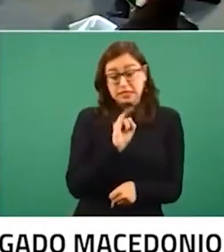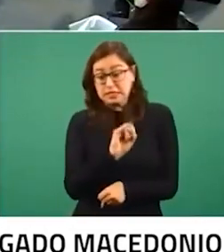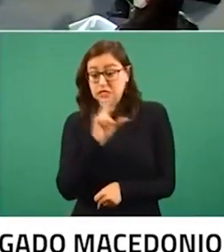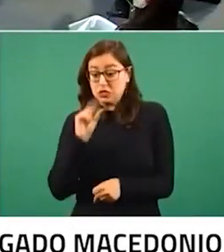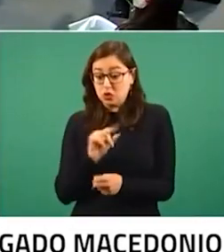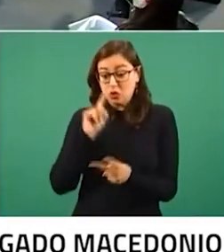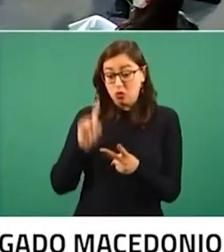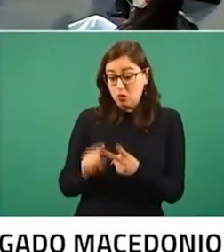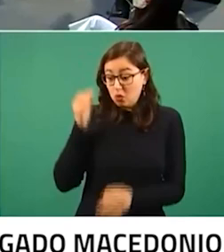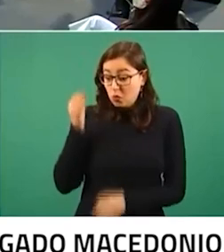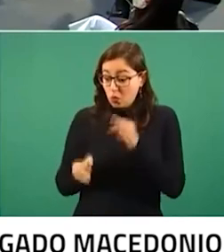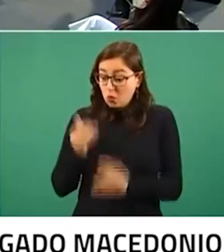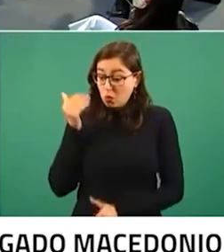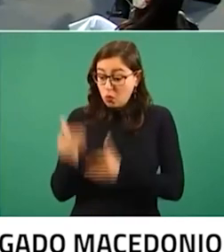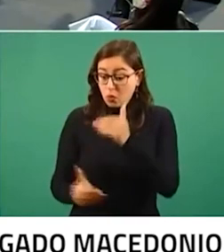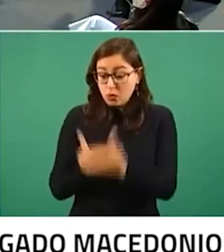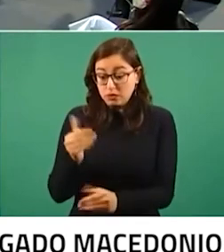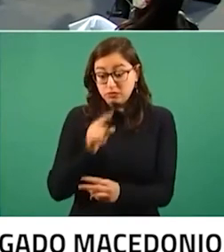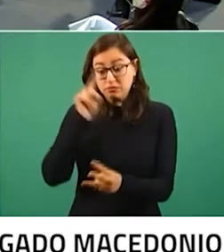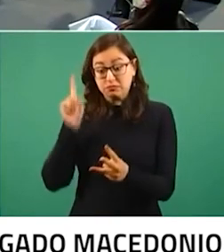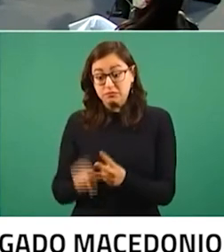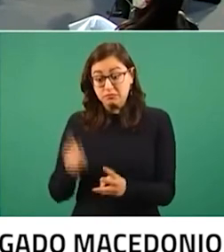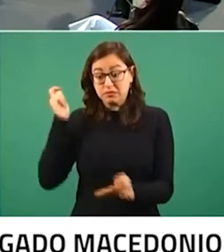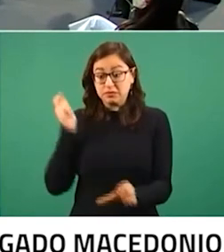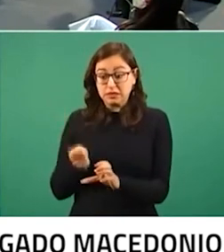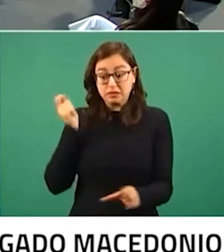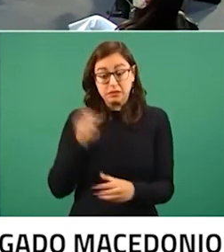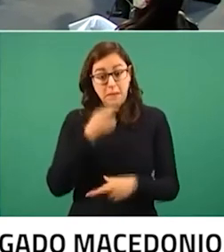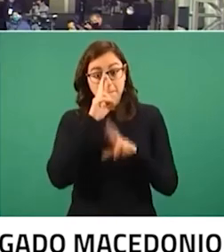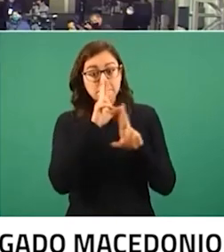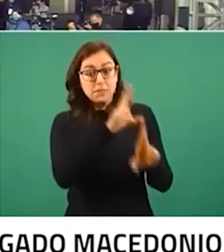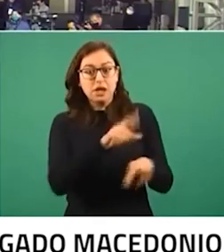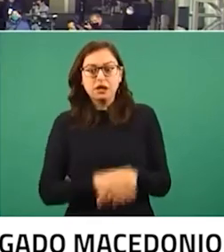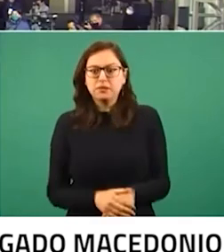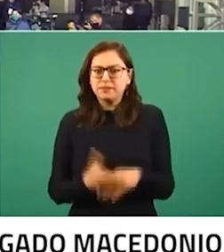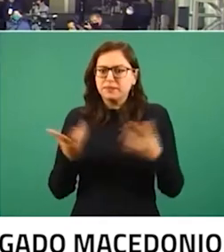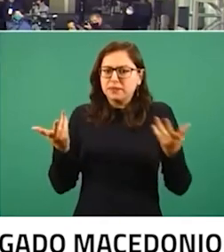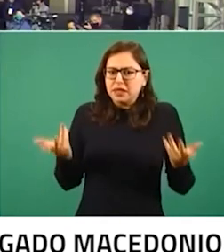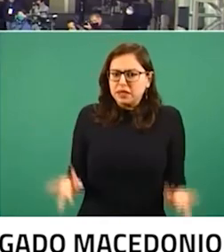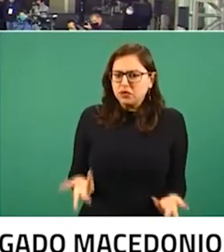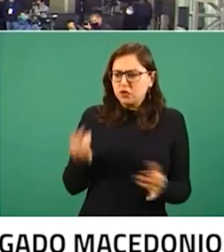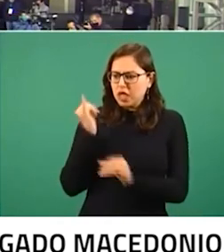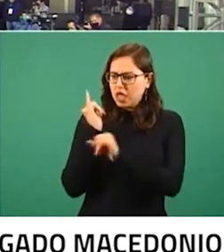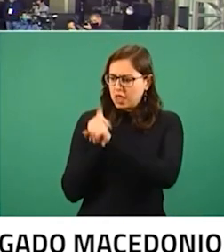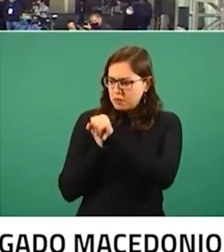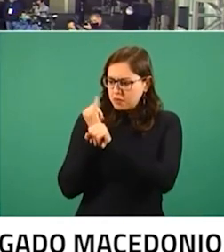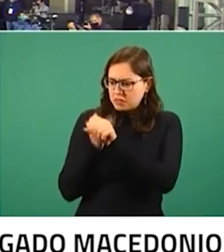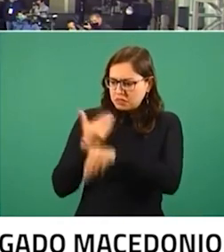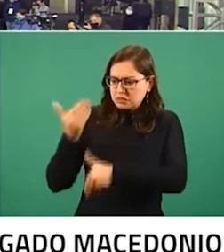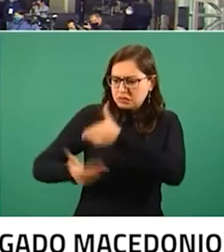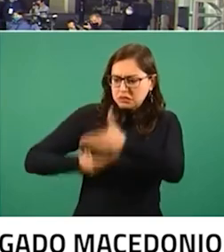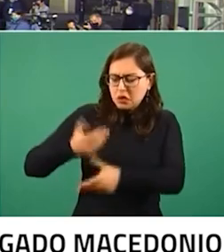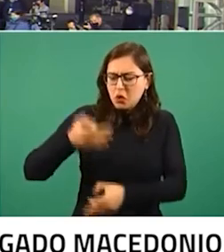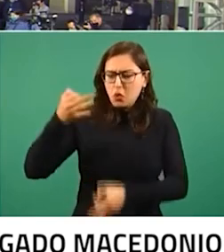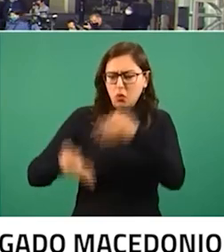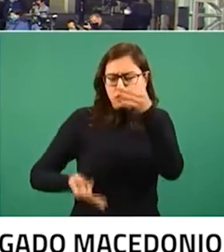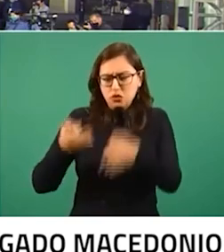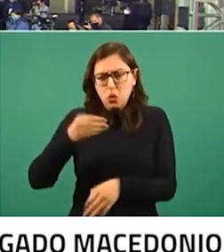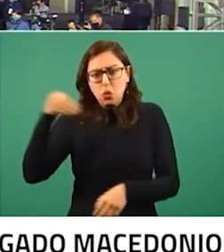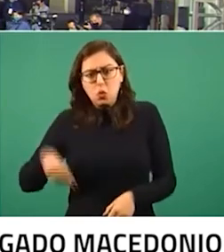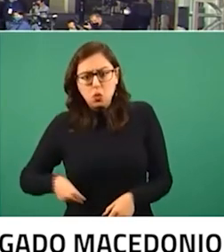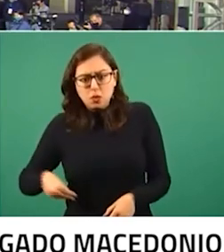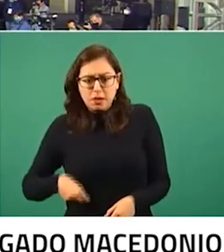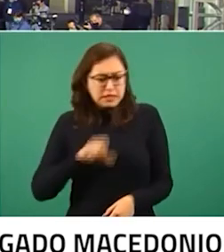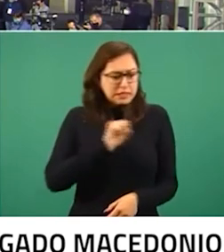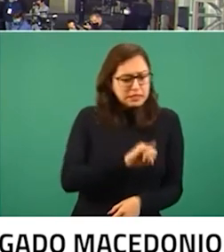Sería pertinente entonces que, pues de alguna manera, mientras se siga esta investigación, claro, si se determina si es culpable o no, pues que